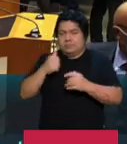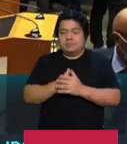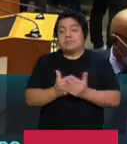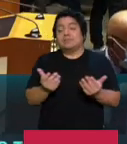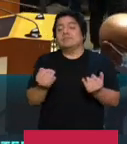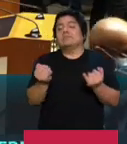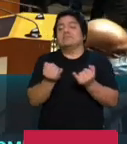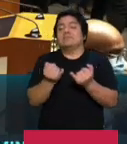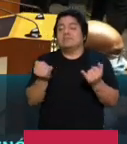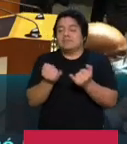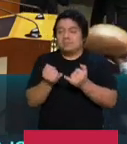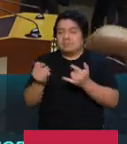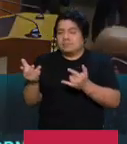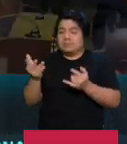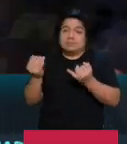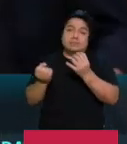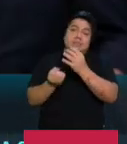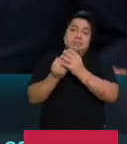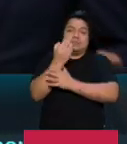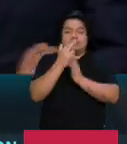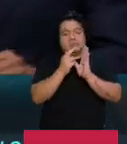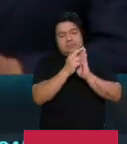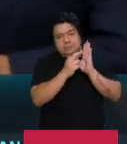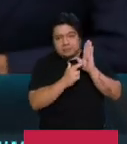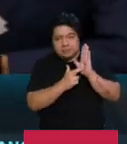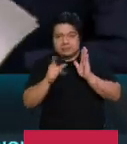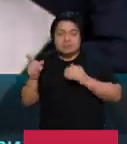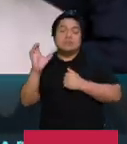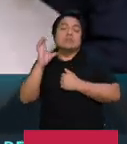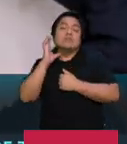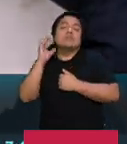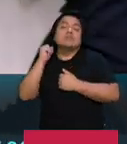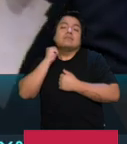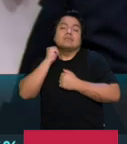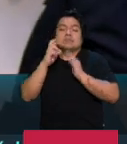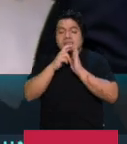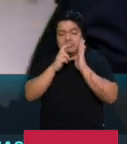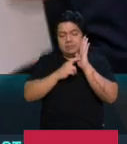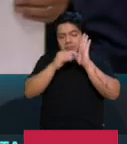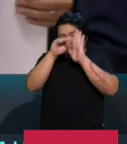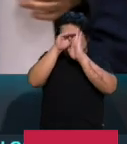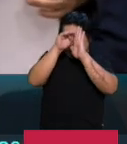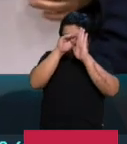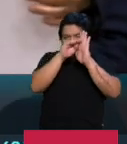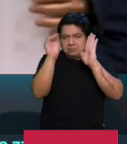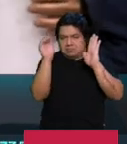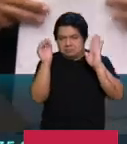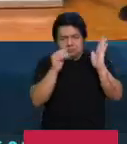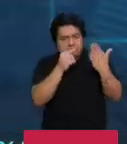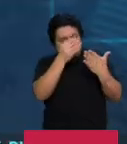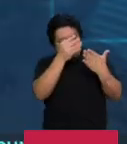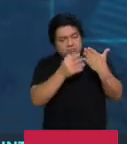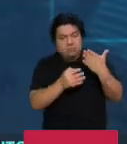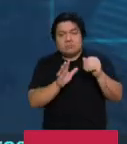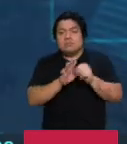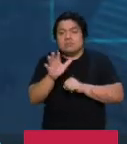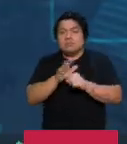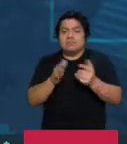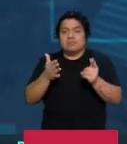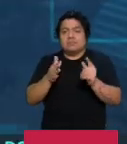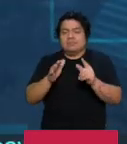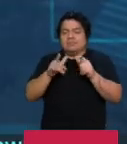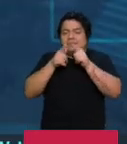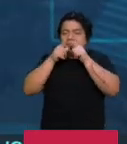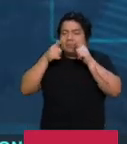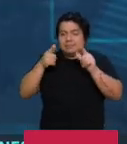Agregó que también se revisará un nuevo reglamento para la Cámara de Senadores que, entre otras cosas, incorporará el lenguaje con perspectiva